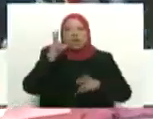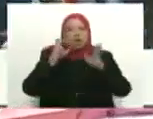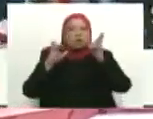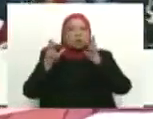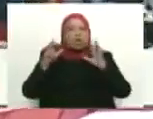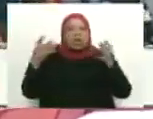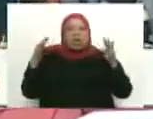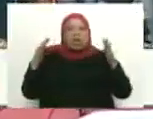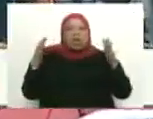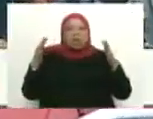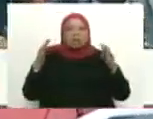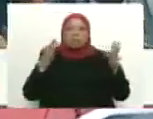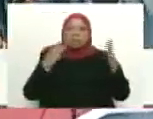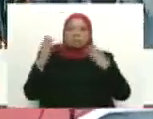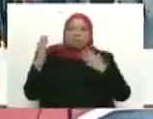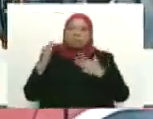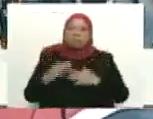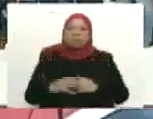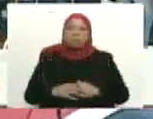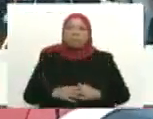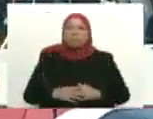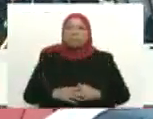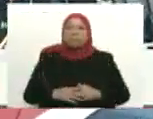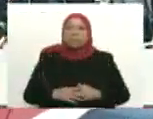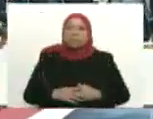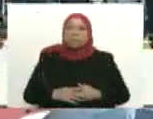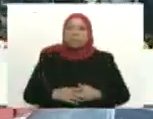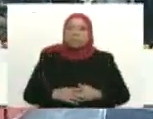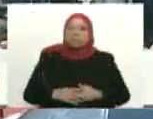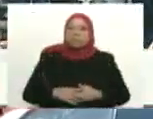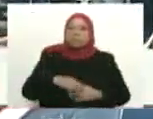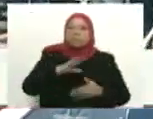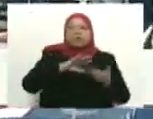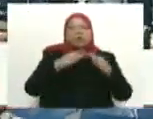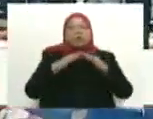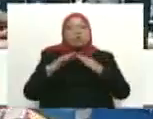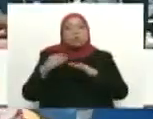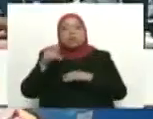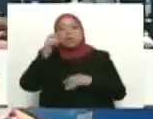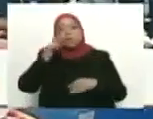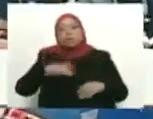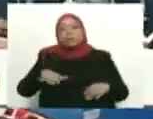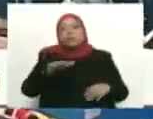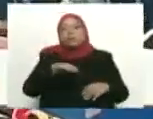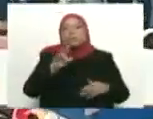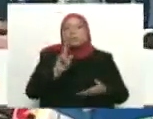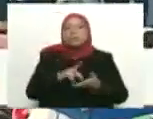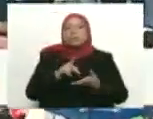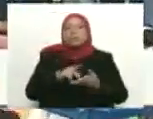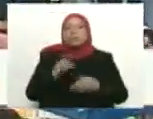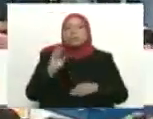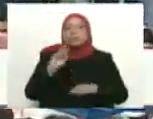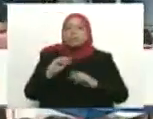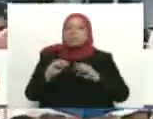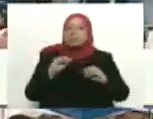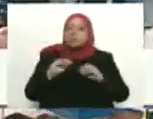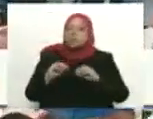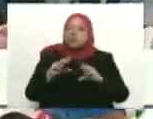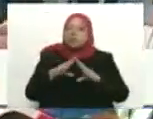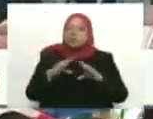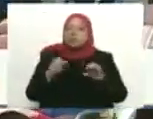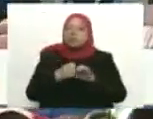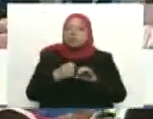Porque ellos ahora, resulta que ellos se presentan en las comunidades y en los pueblos, ¿no? Después que pidieron